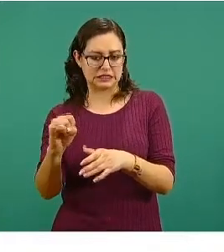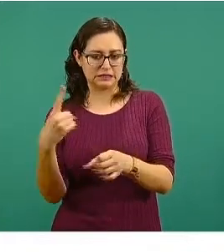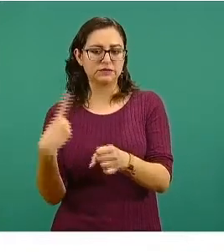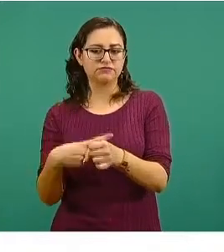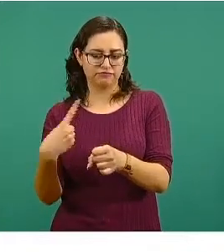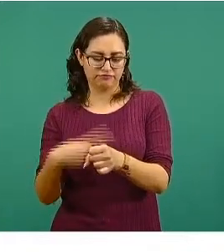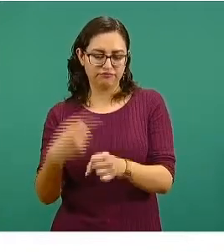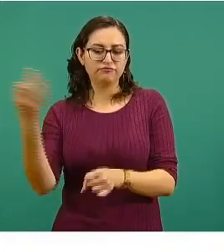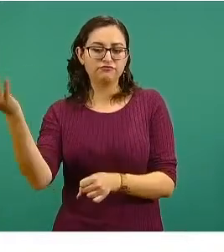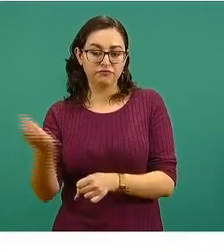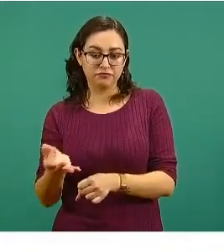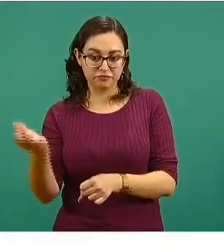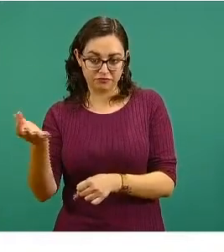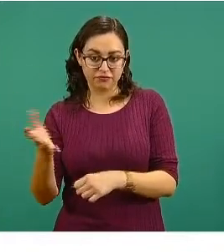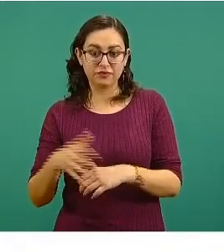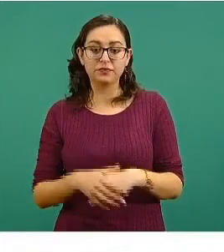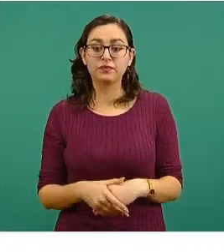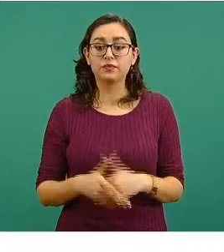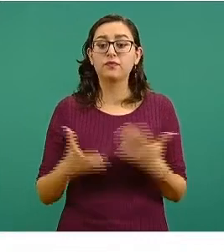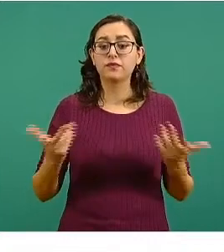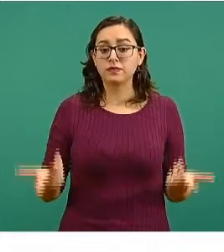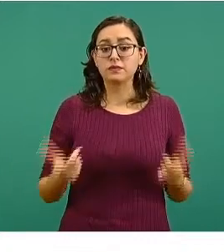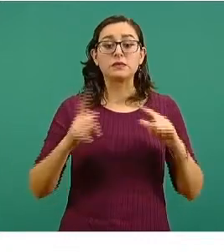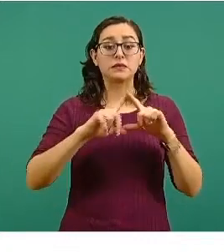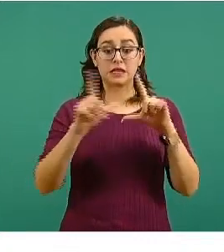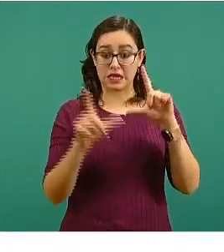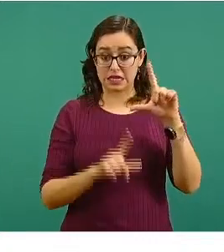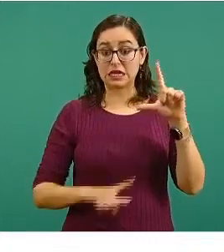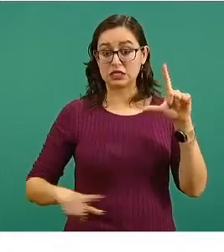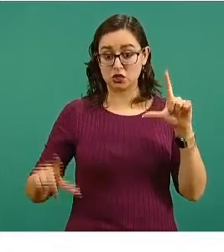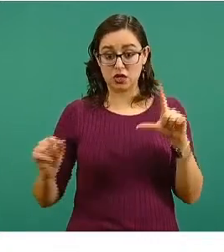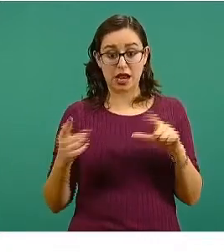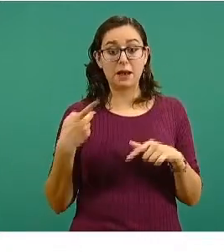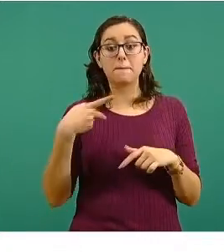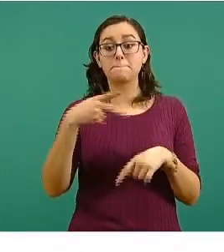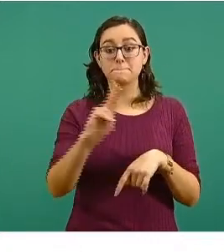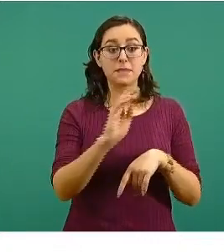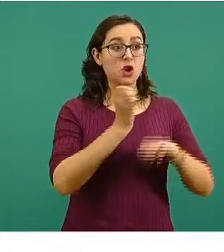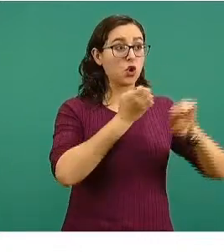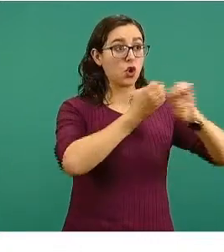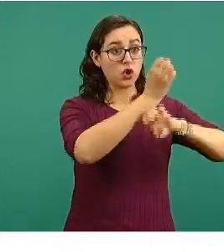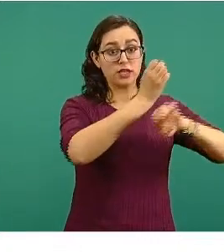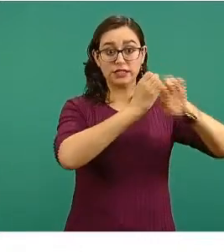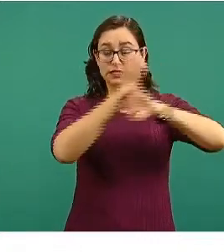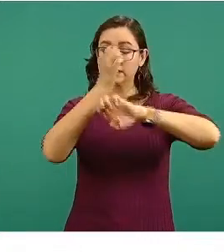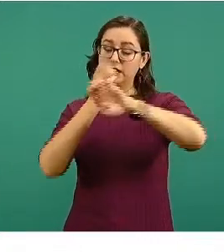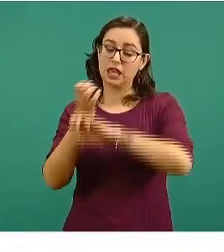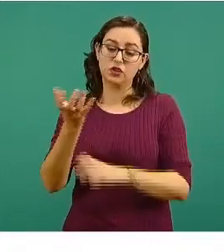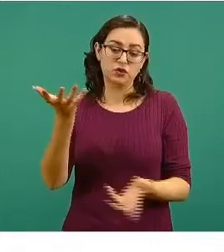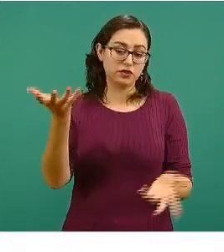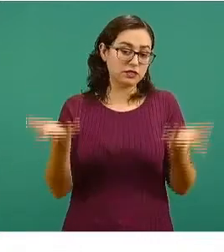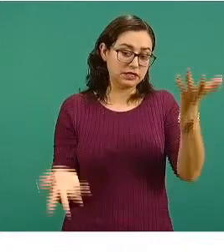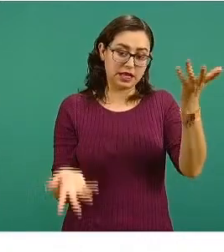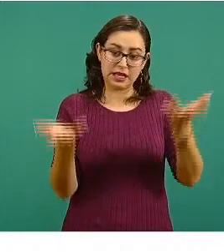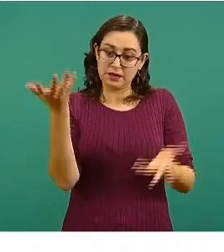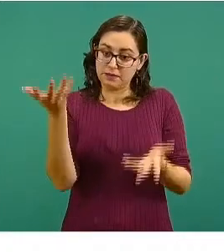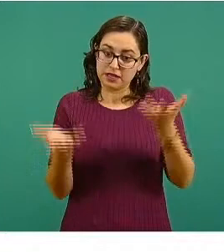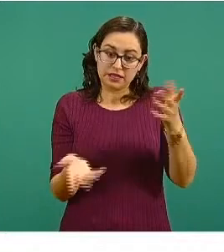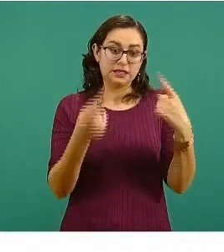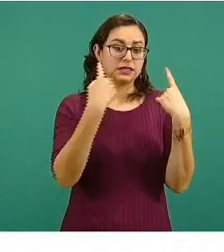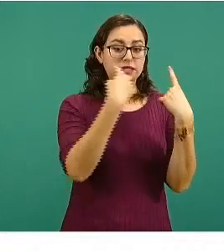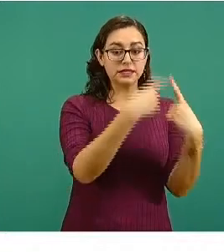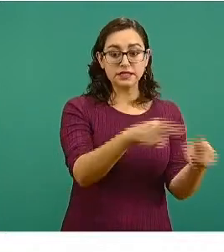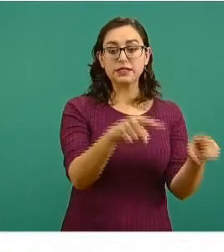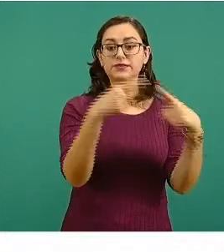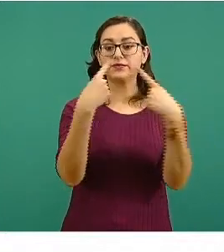de un estado a otro, no es la misma positividad, evidentemente, la que se tiene ahorita que veamos el